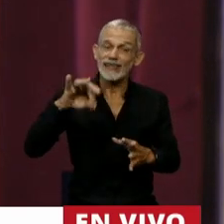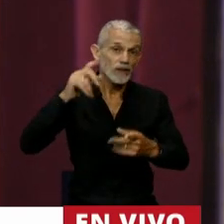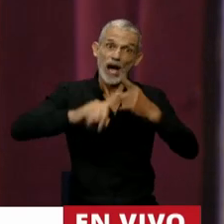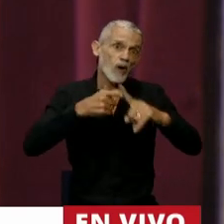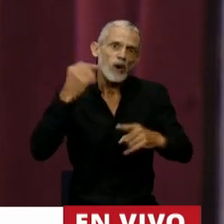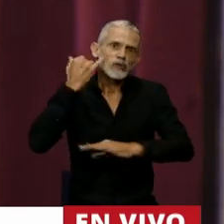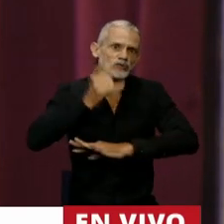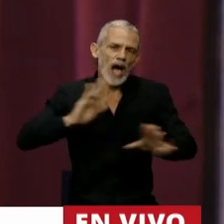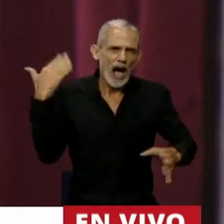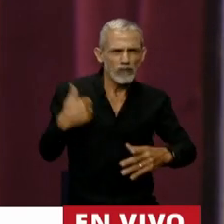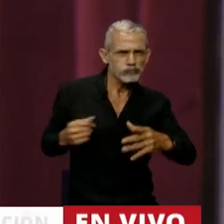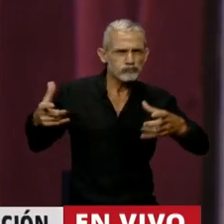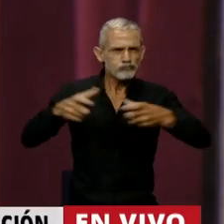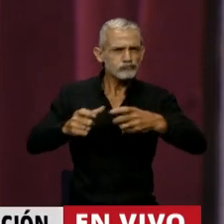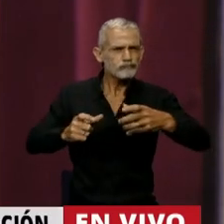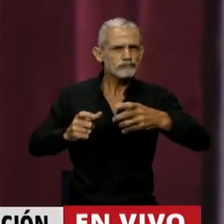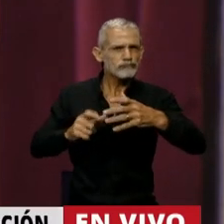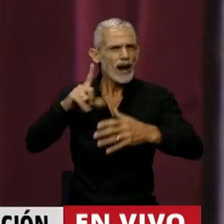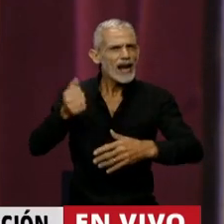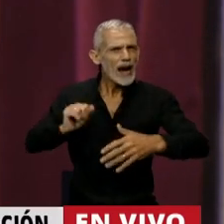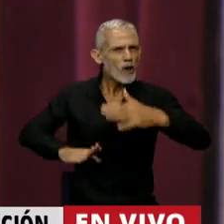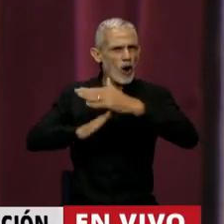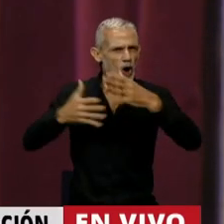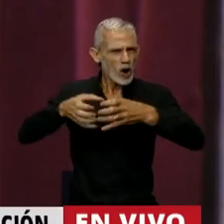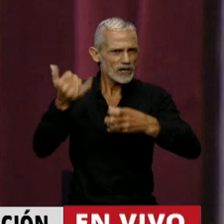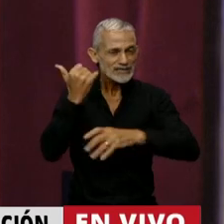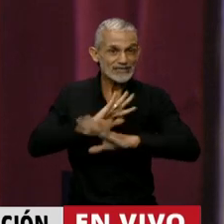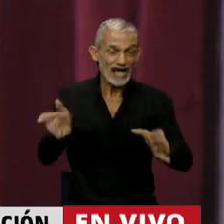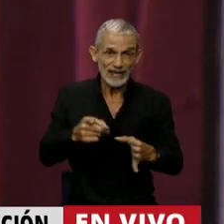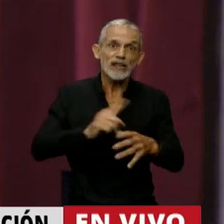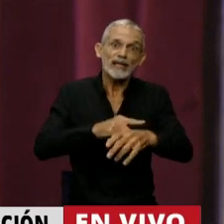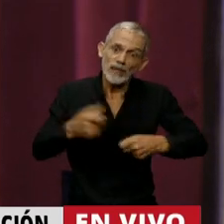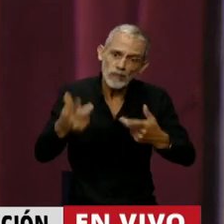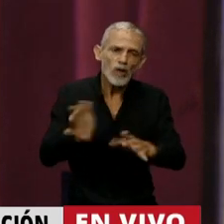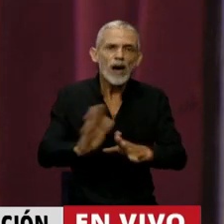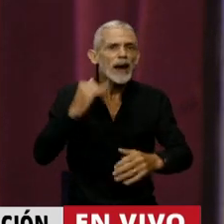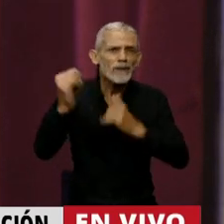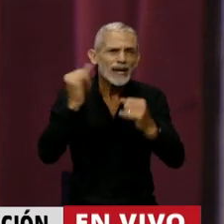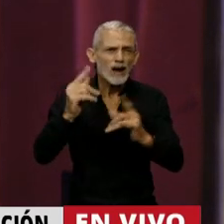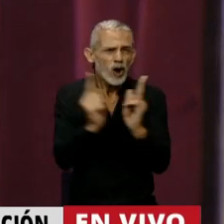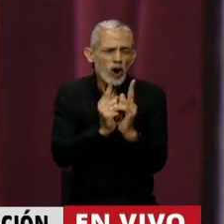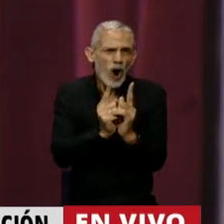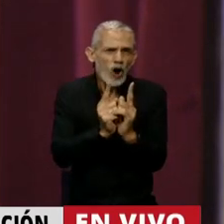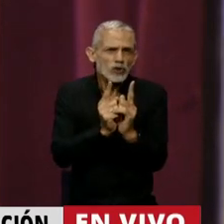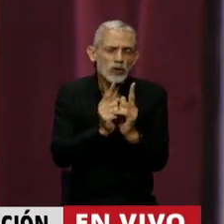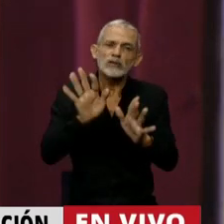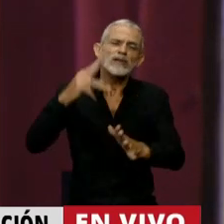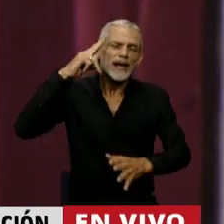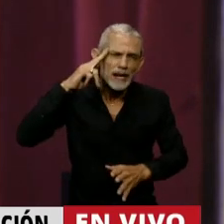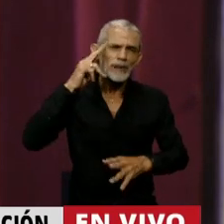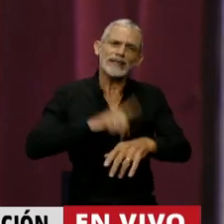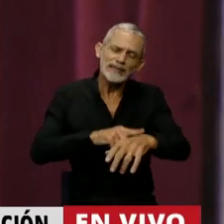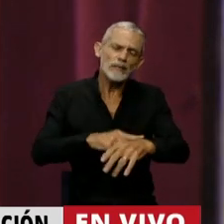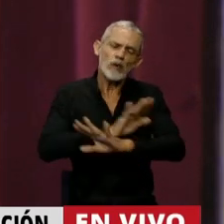en labor parlamentaria, se puso un tiempo, se decidió que se daba tiempo para fundamentar. Entonces, respete